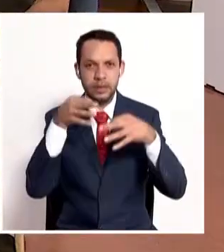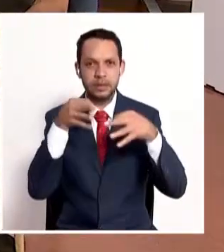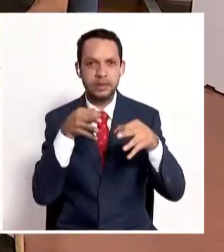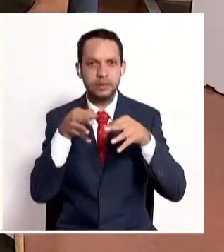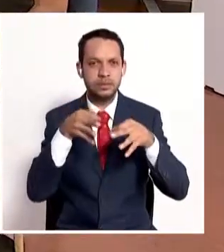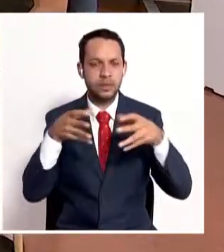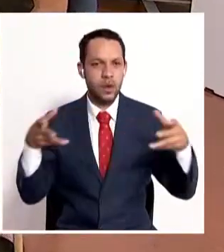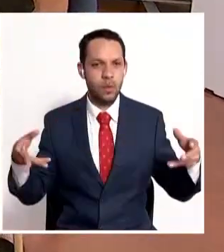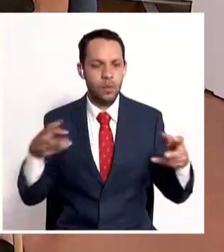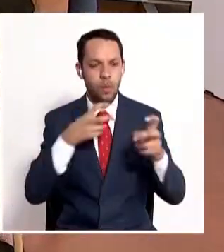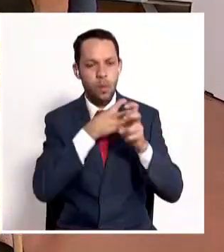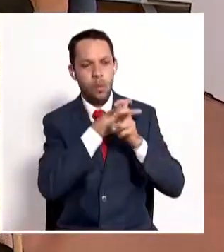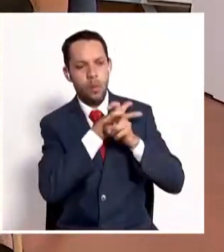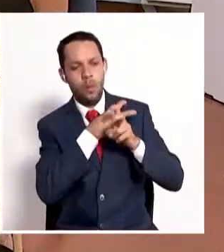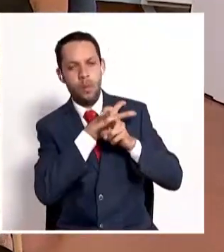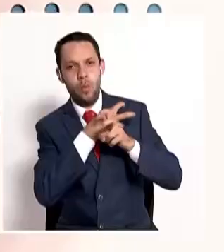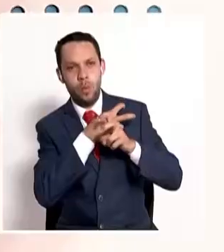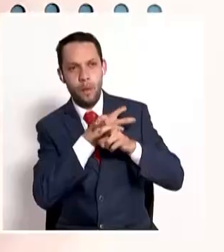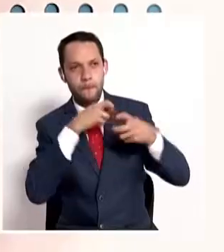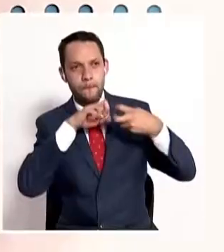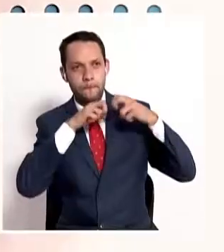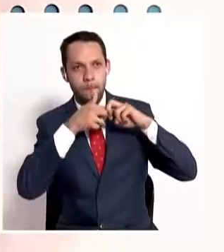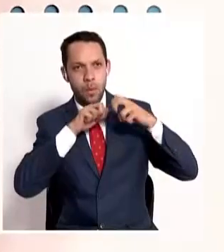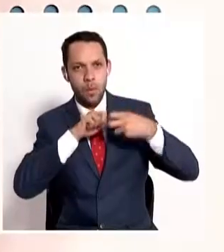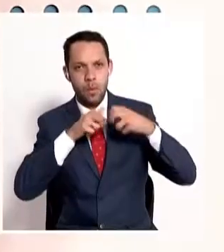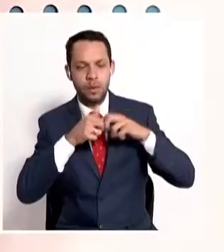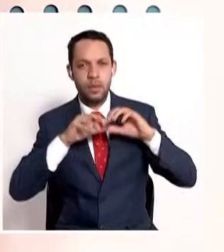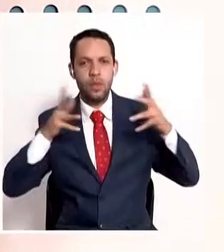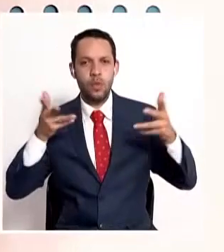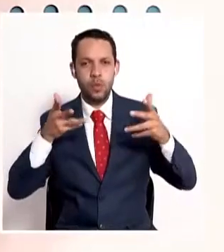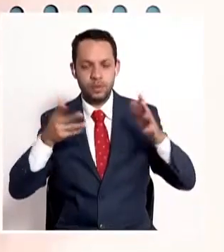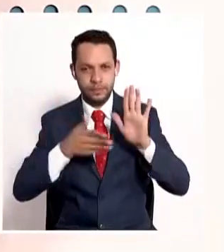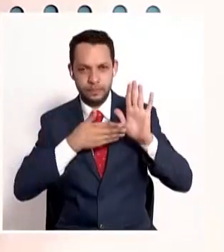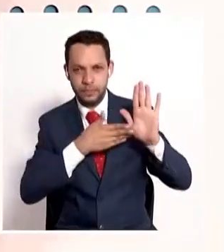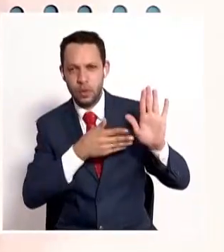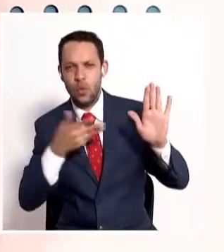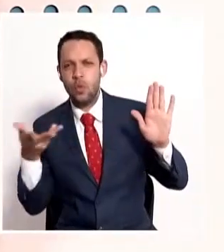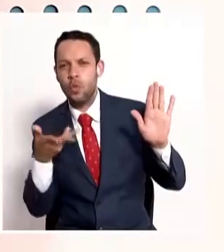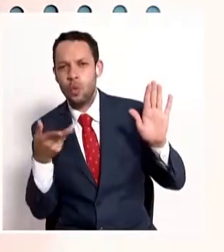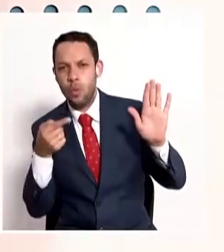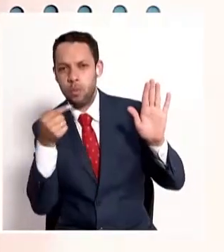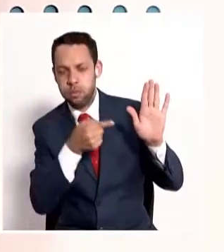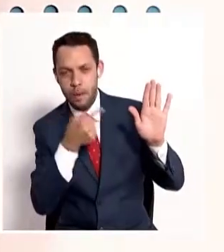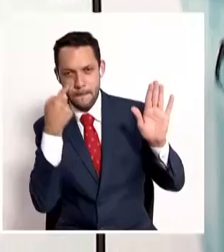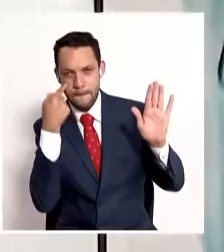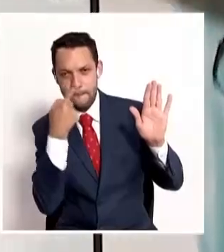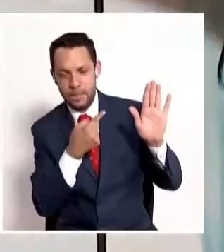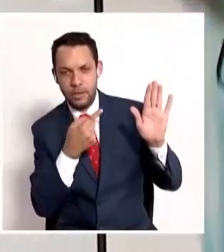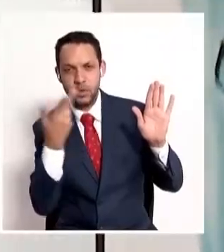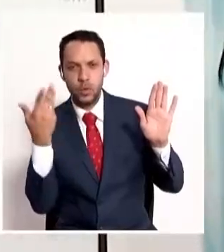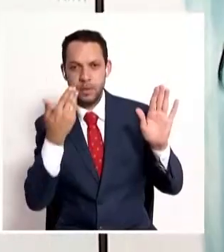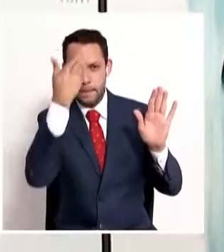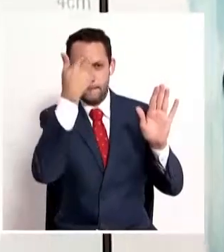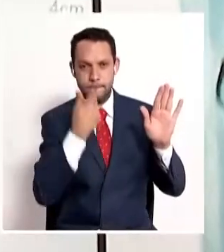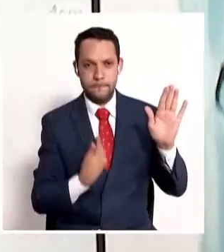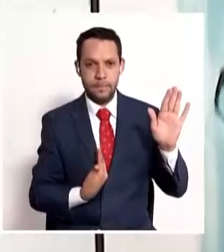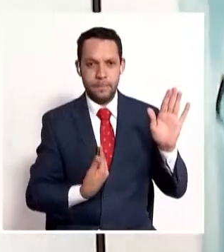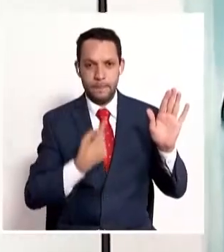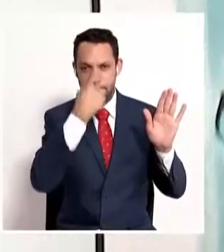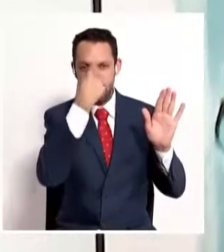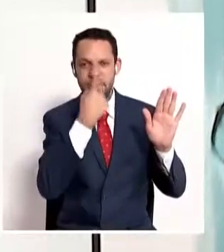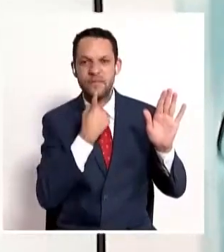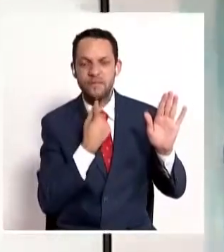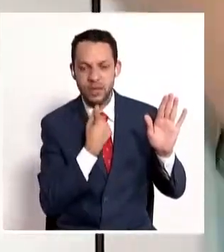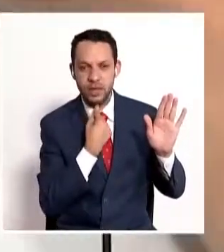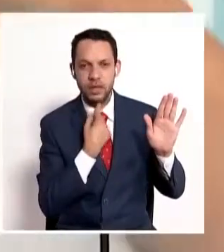la artrosis cervical y aquí nos damos cuenta no es cierto aquí nos vemos que esto es una vista del lado donde aquí pues está la parte